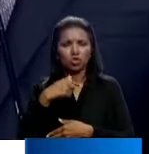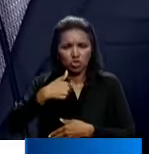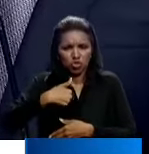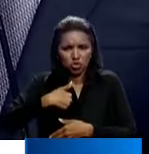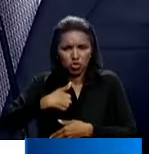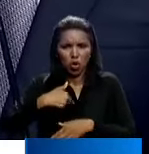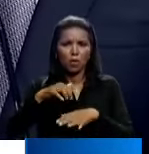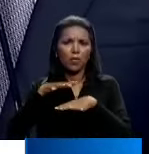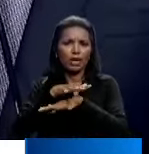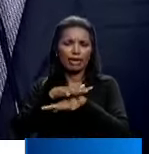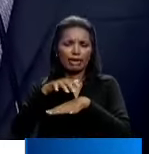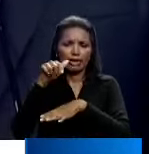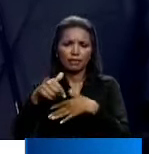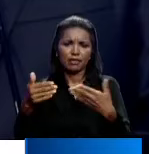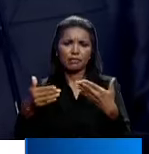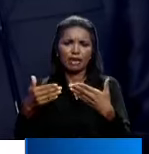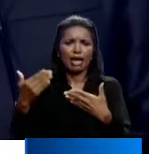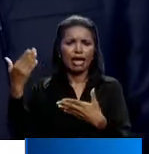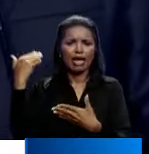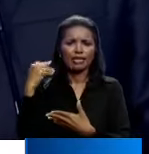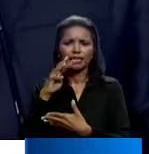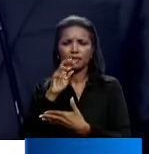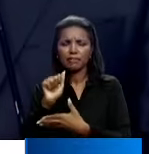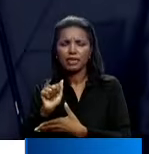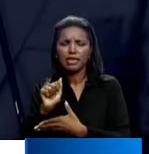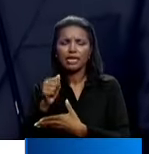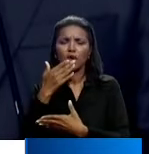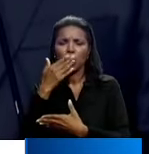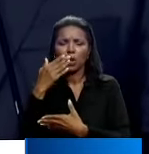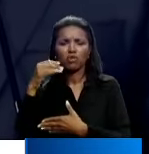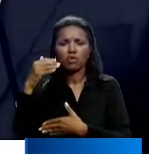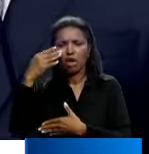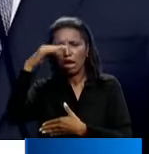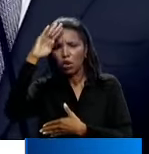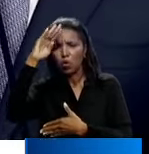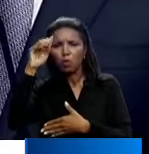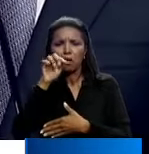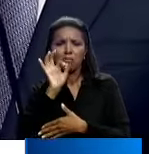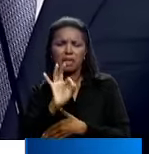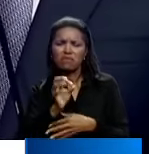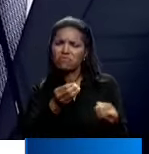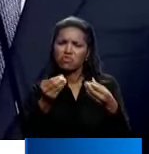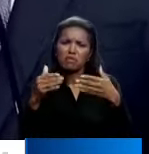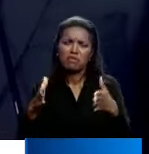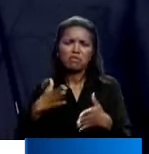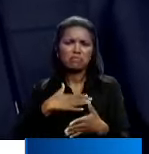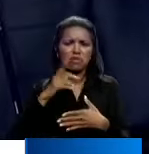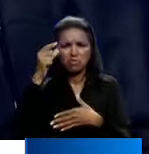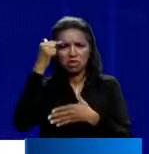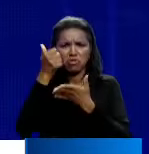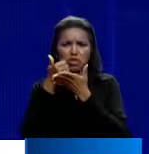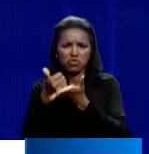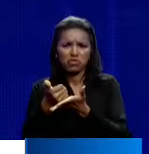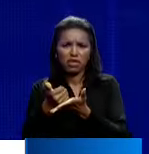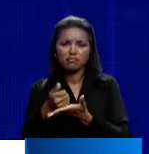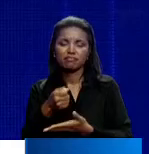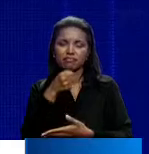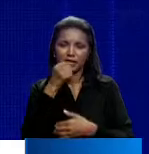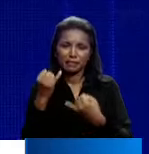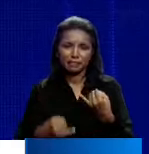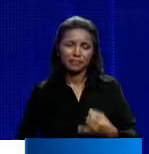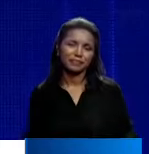responder por las becas de los indígenas que fueron a Cuba a educarse, por cientos de miles de panameños que se educaron en mi gobierno. Muchísimas gracias,